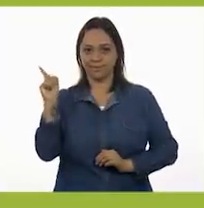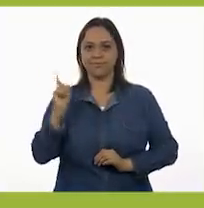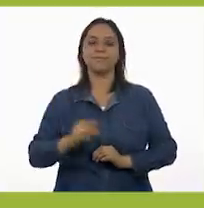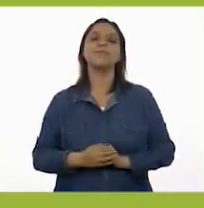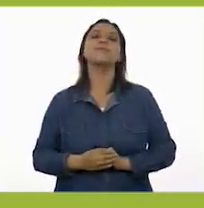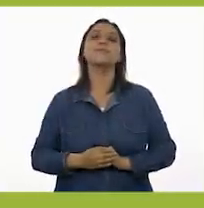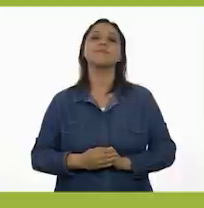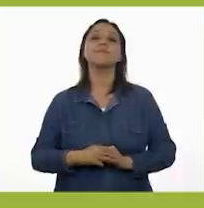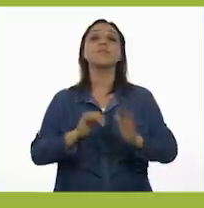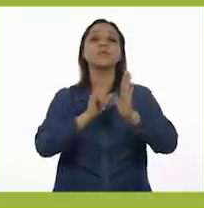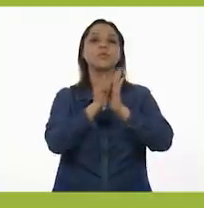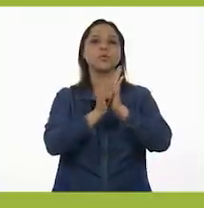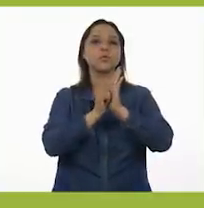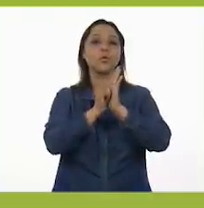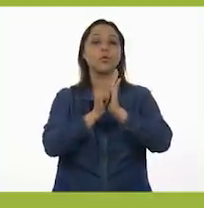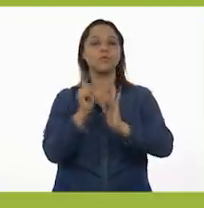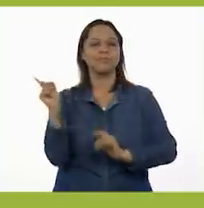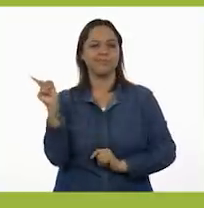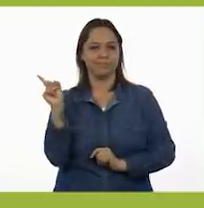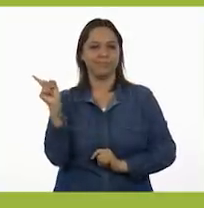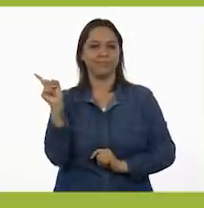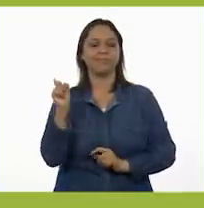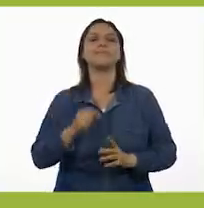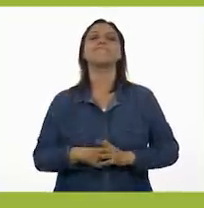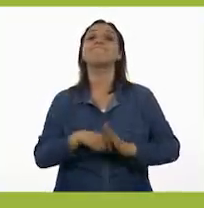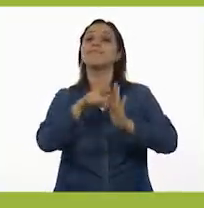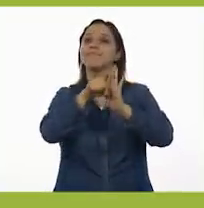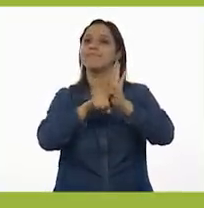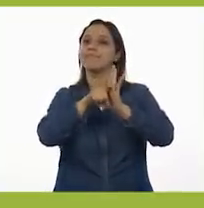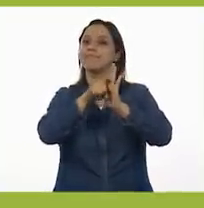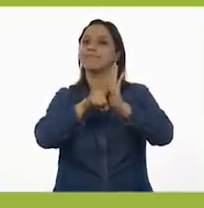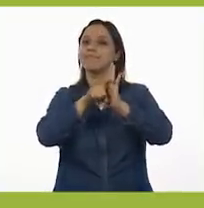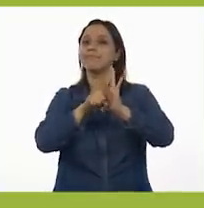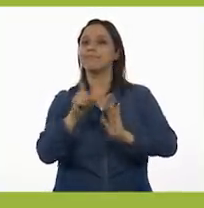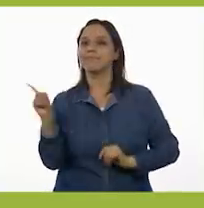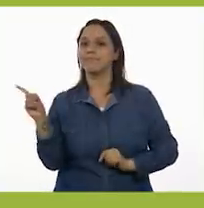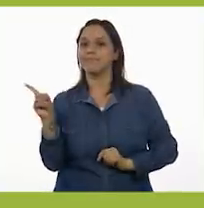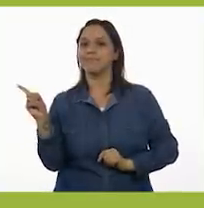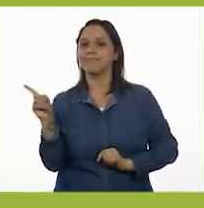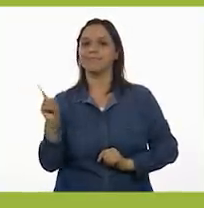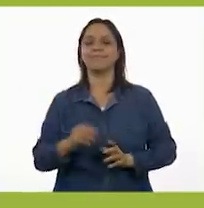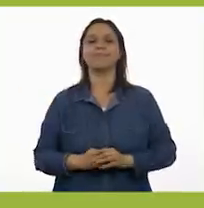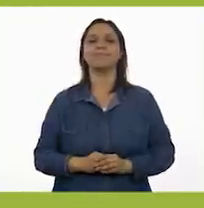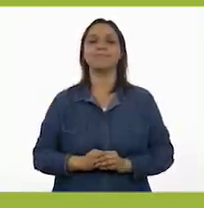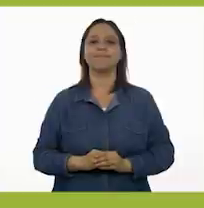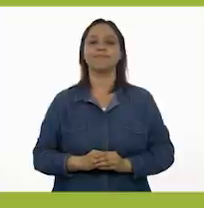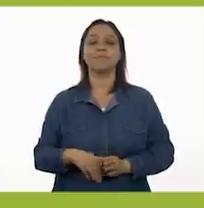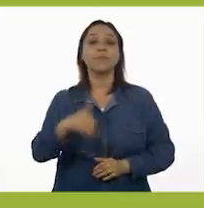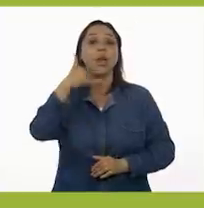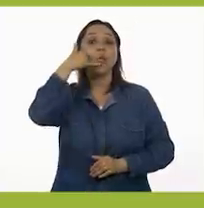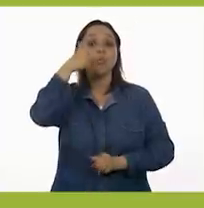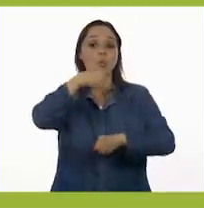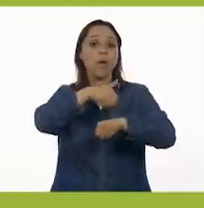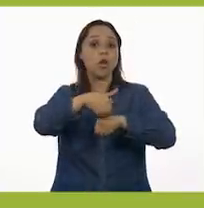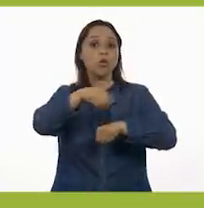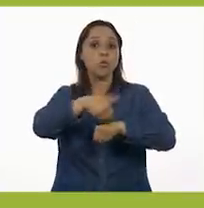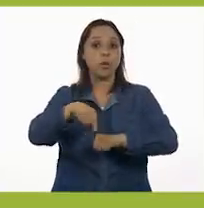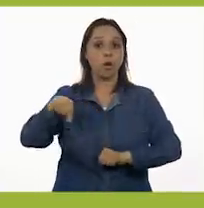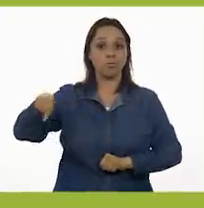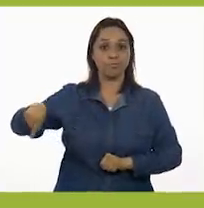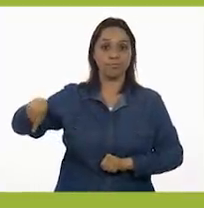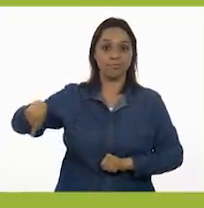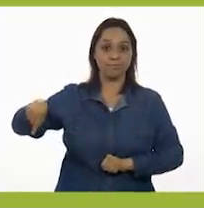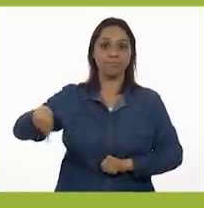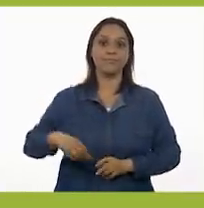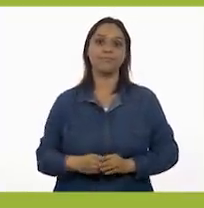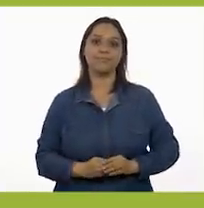@sep-mx. YouTube: Canal SEP. Instagram: @sepmx. Teléfonos Educatel: